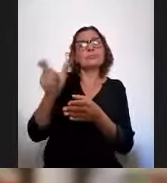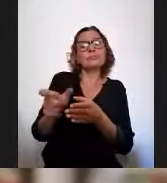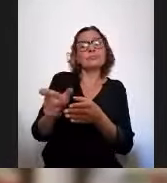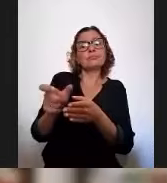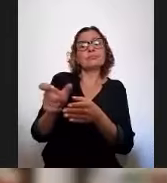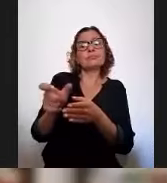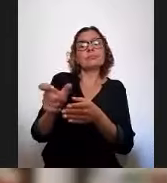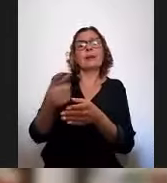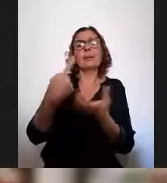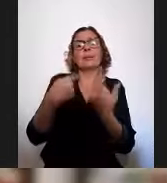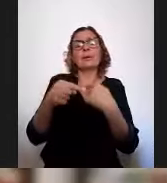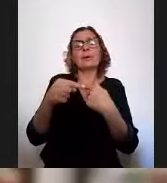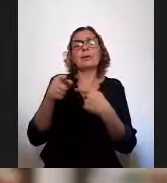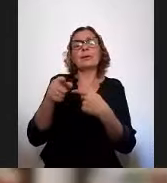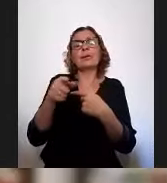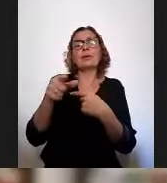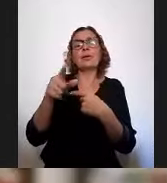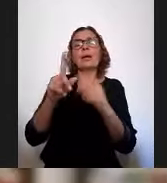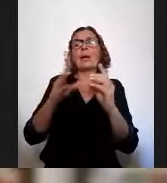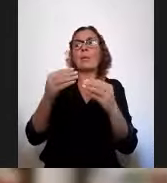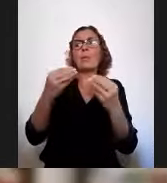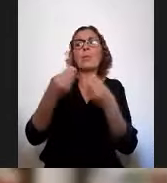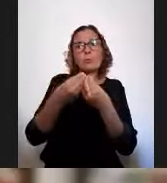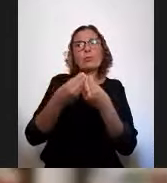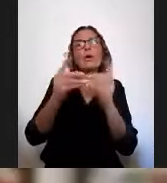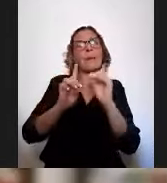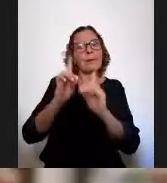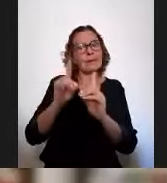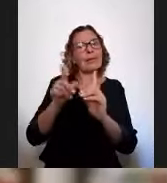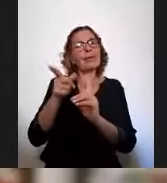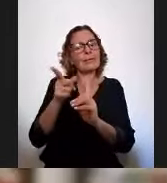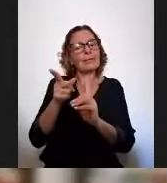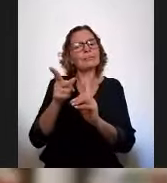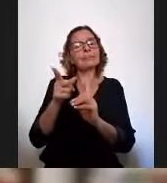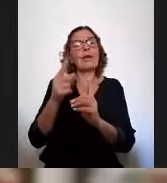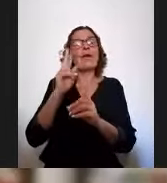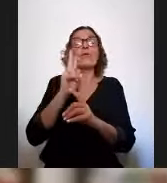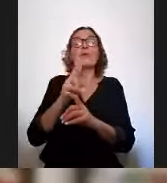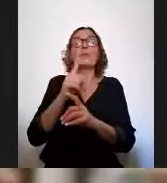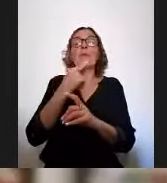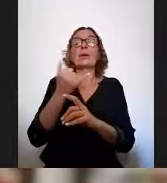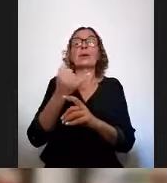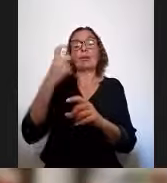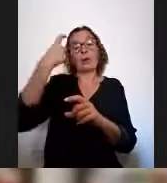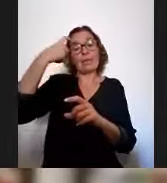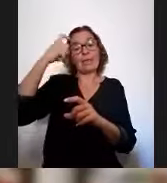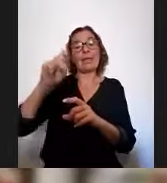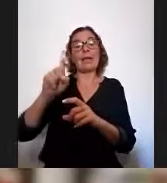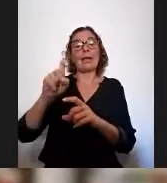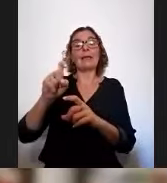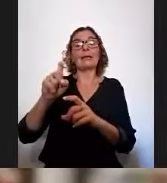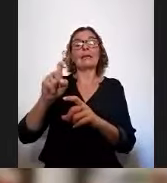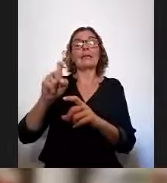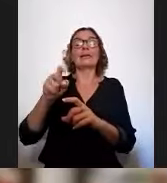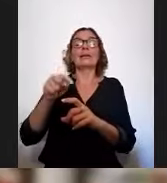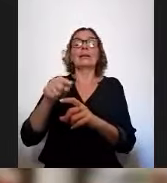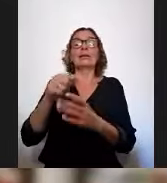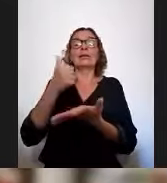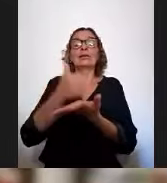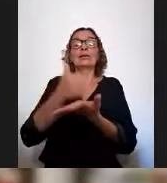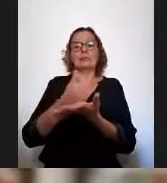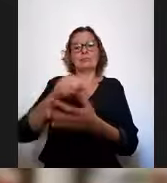timing. Eso también nos pasa mucho. Vemos emprendimientos que dicen, pa, esto fue